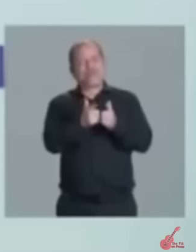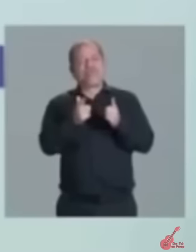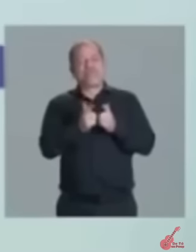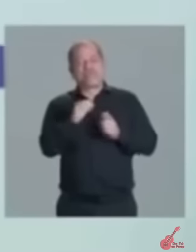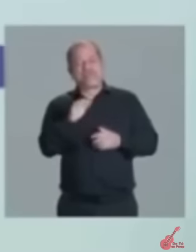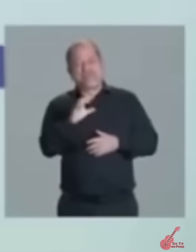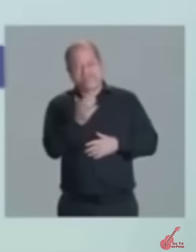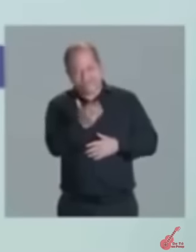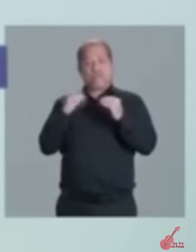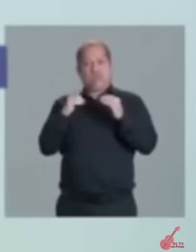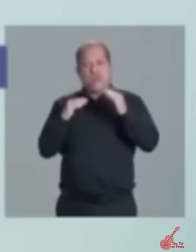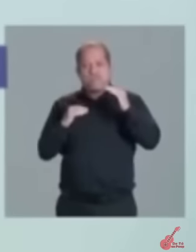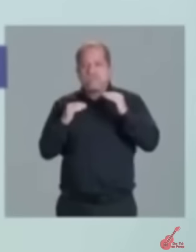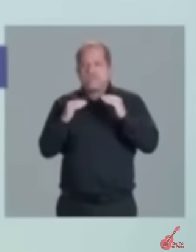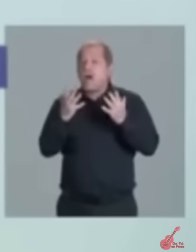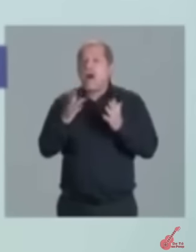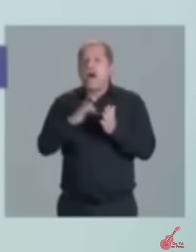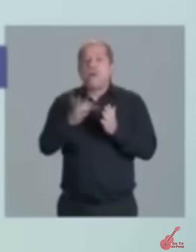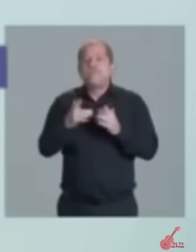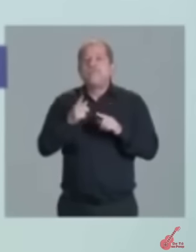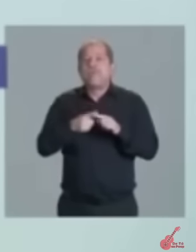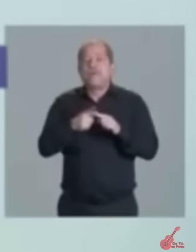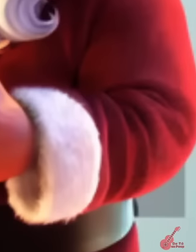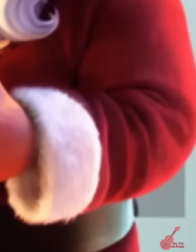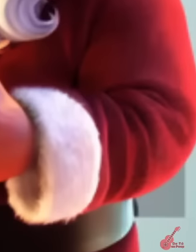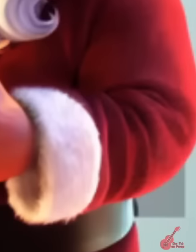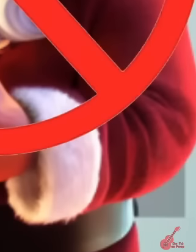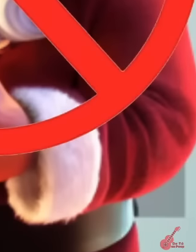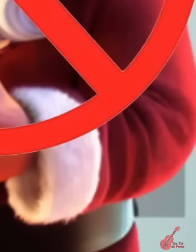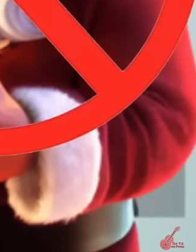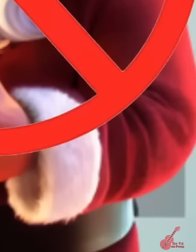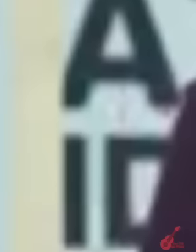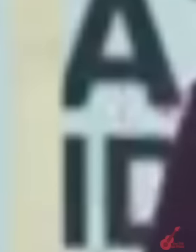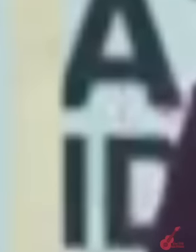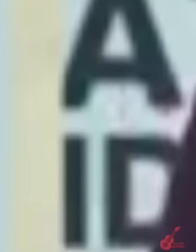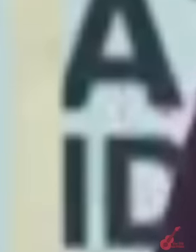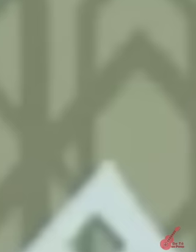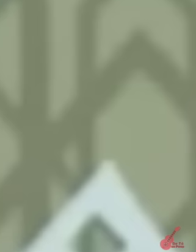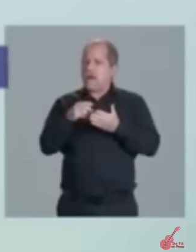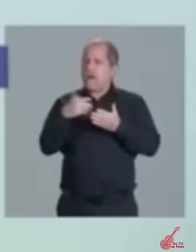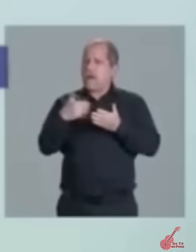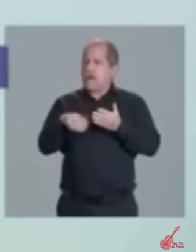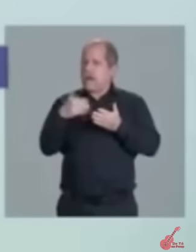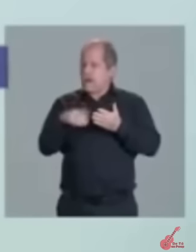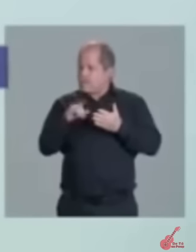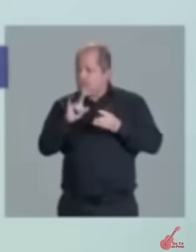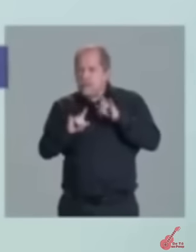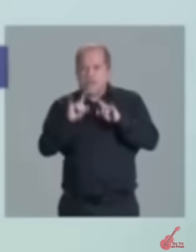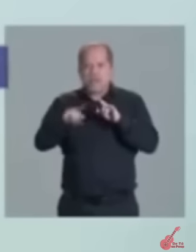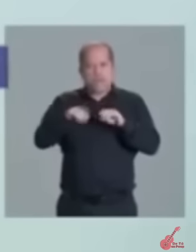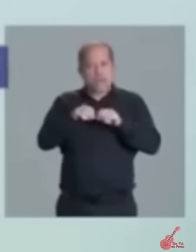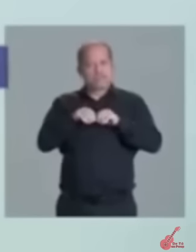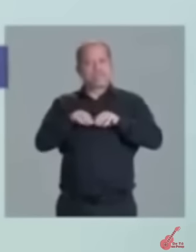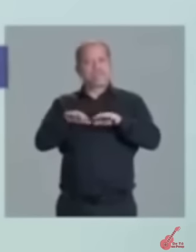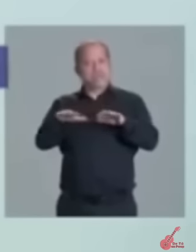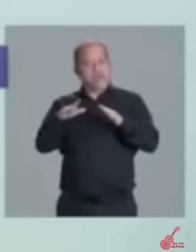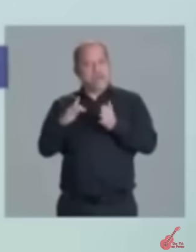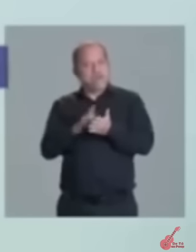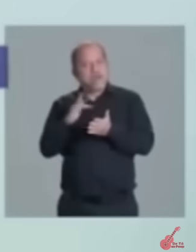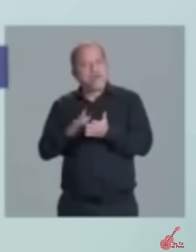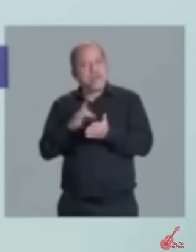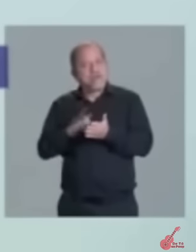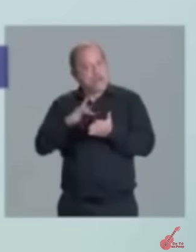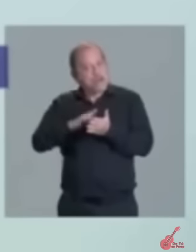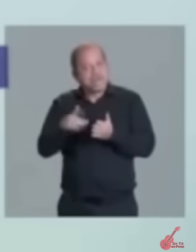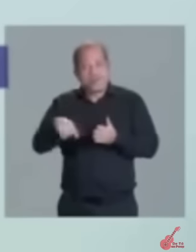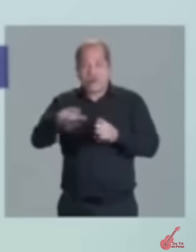Yo quiero iniciar este debate diciéndole a las niñas y a los niños que Santa Claus no existe. ¡No! Les agradezco con una seña que me enseñó la comunidad